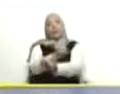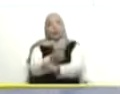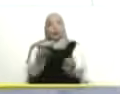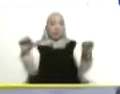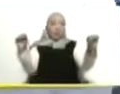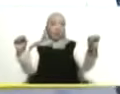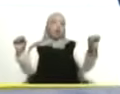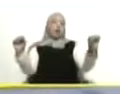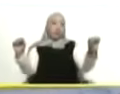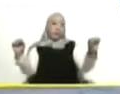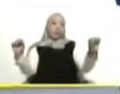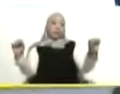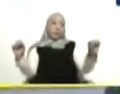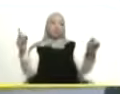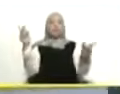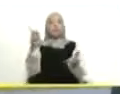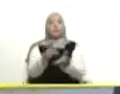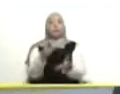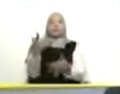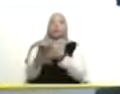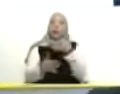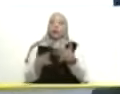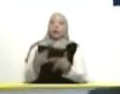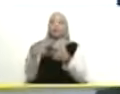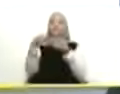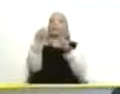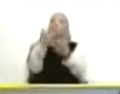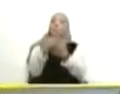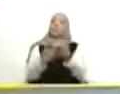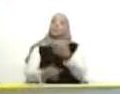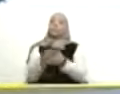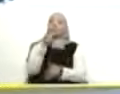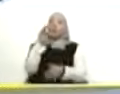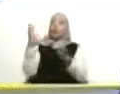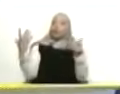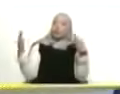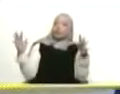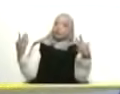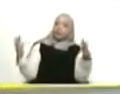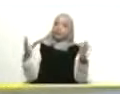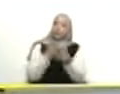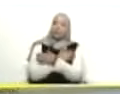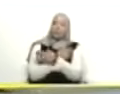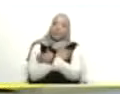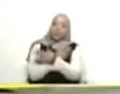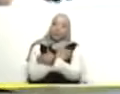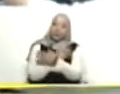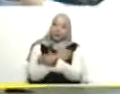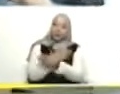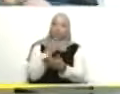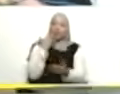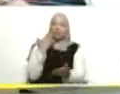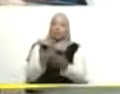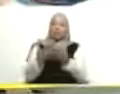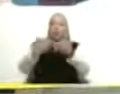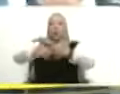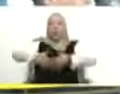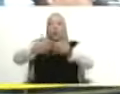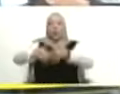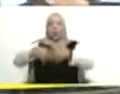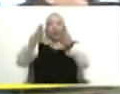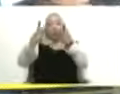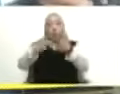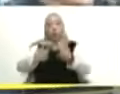una empresa autosostenible, pagamos nuestra nómina, nuestros costos. Ah, aplauso, gastos. Así debe ser. Empresa con números